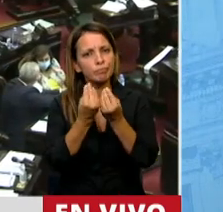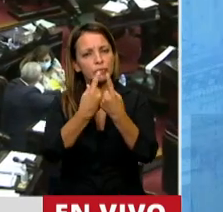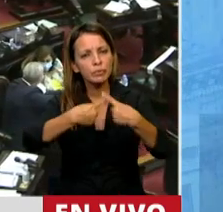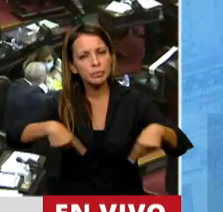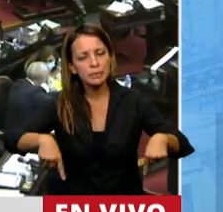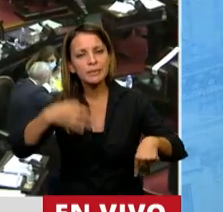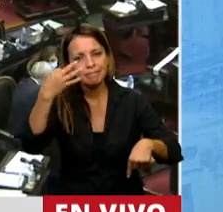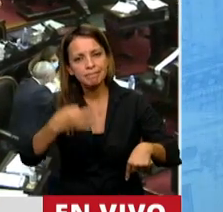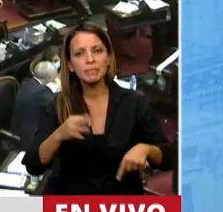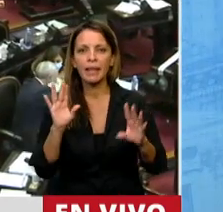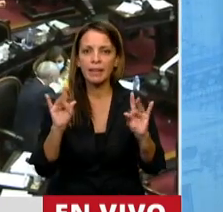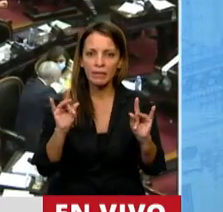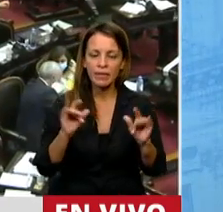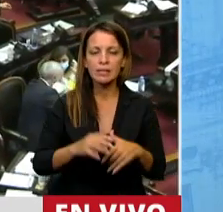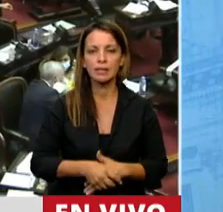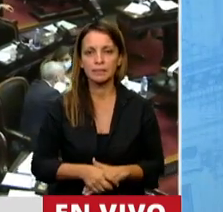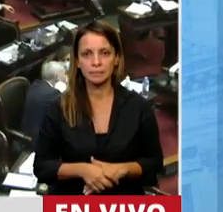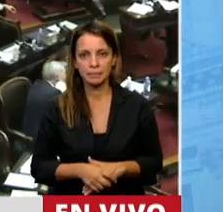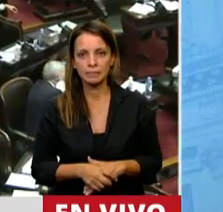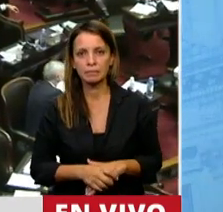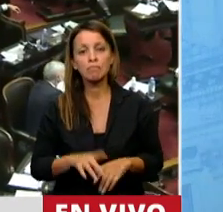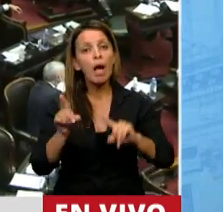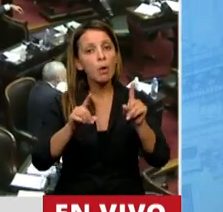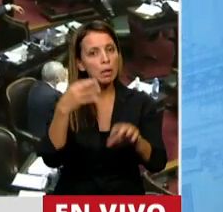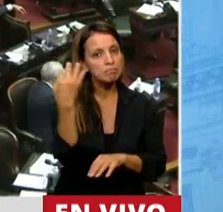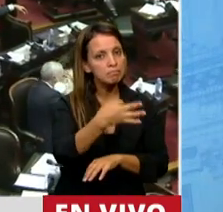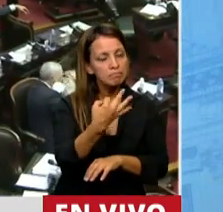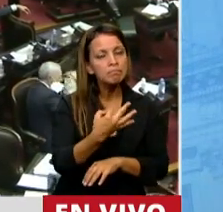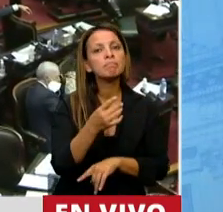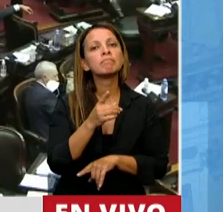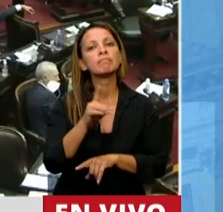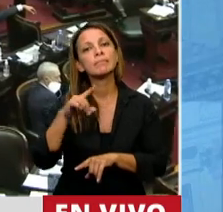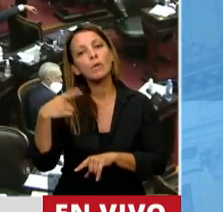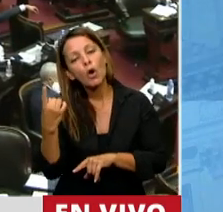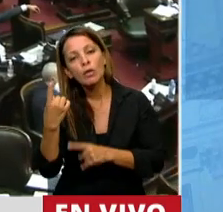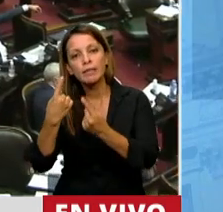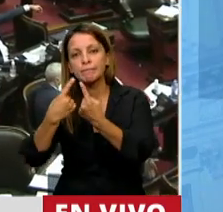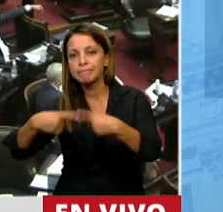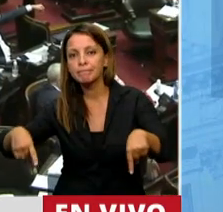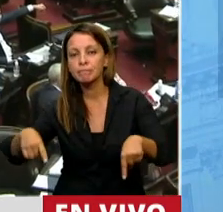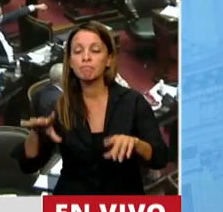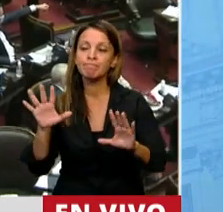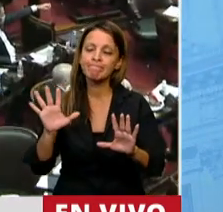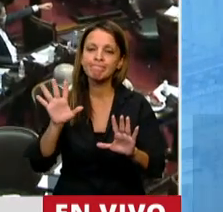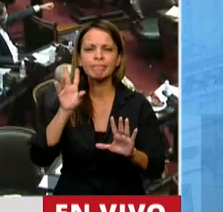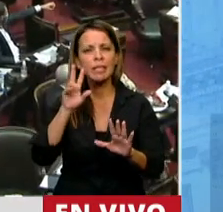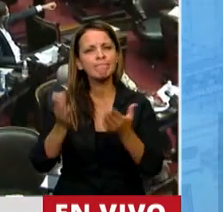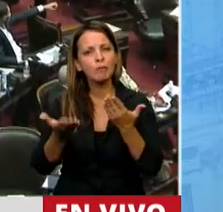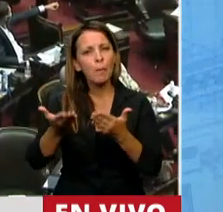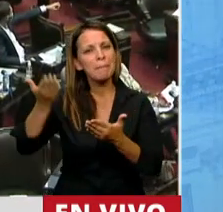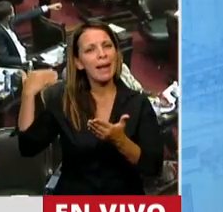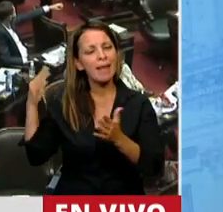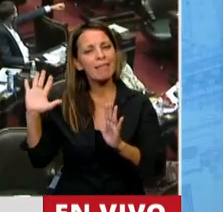fueron difíciles de sostener, muchas acertadas y otras, quizás hoy mirado para atrás como